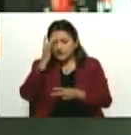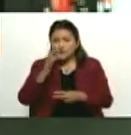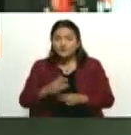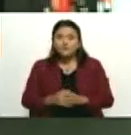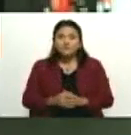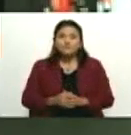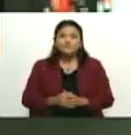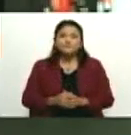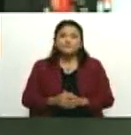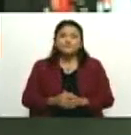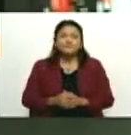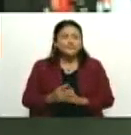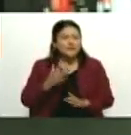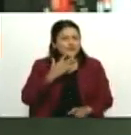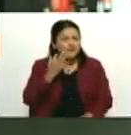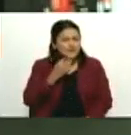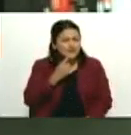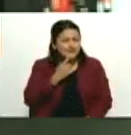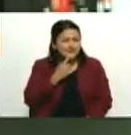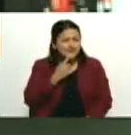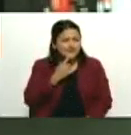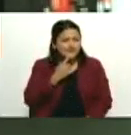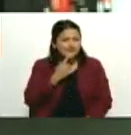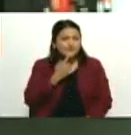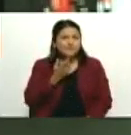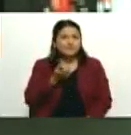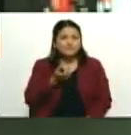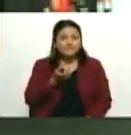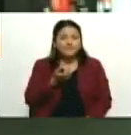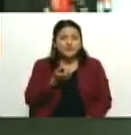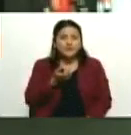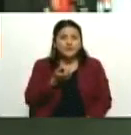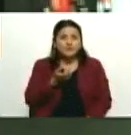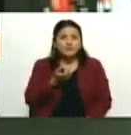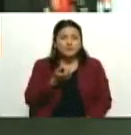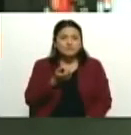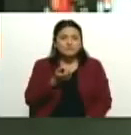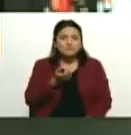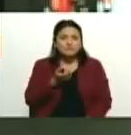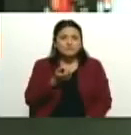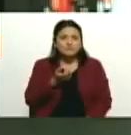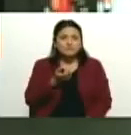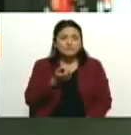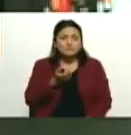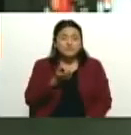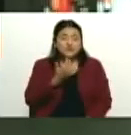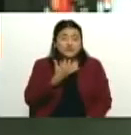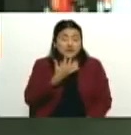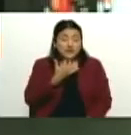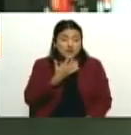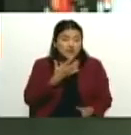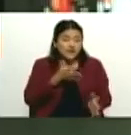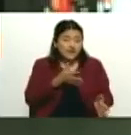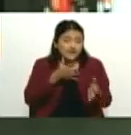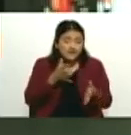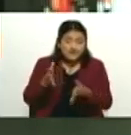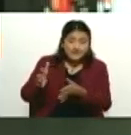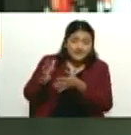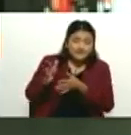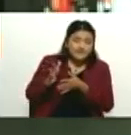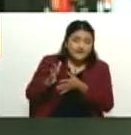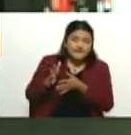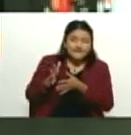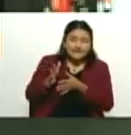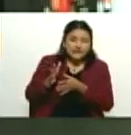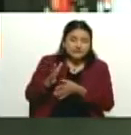la verdad, verdad, verdad, las probabilidades de éxito eran casi nulas,